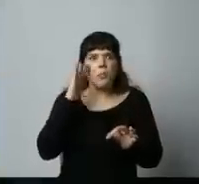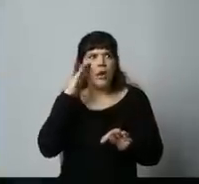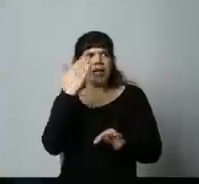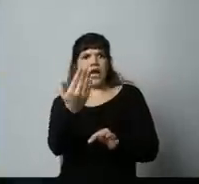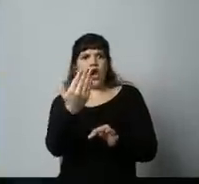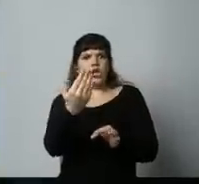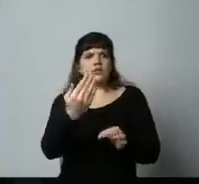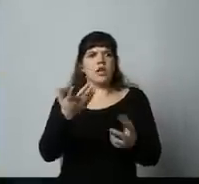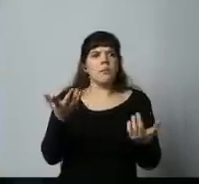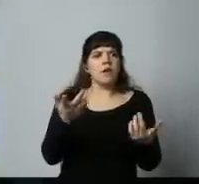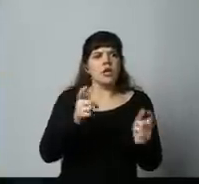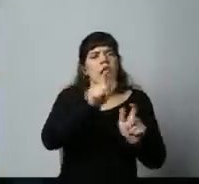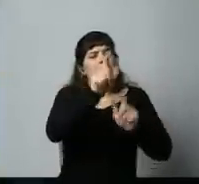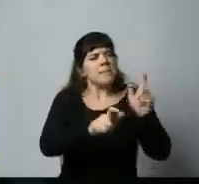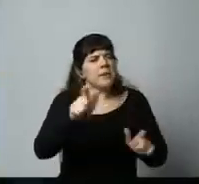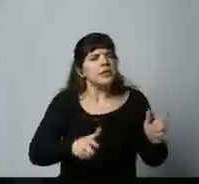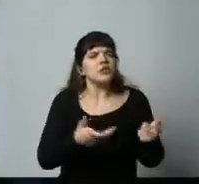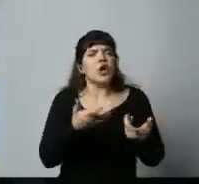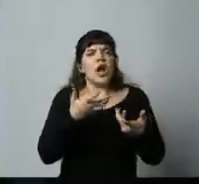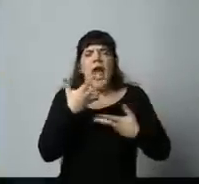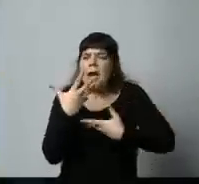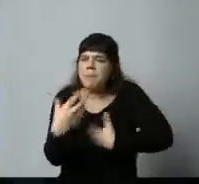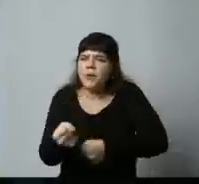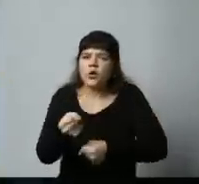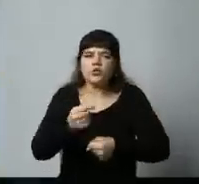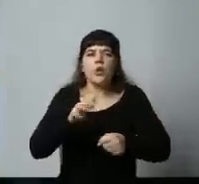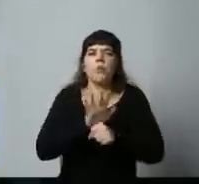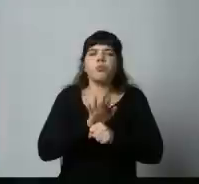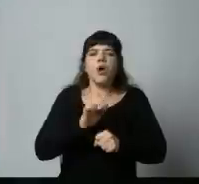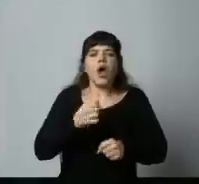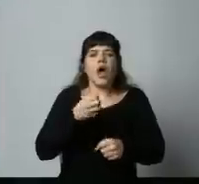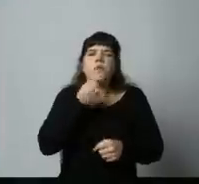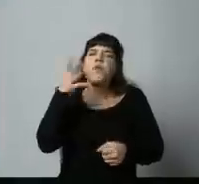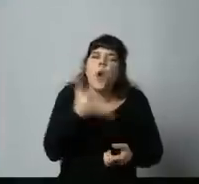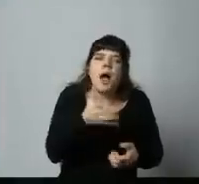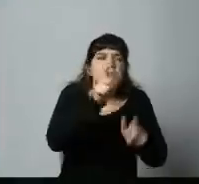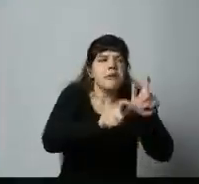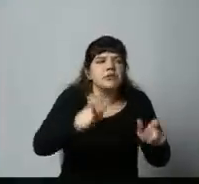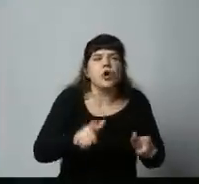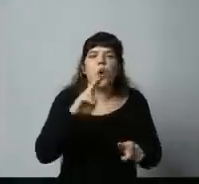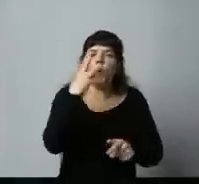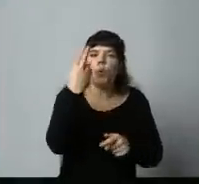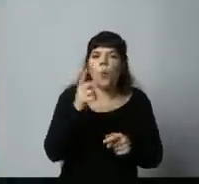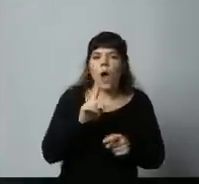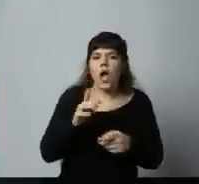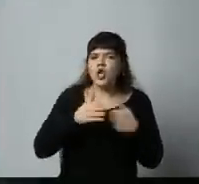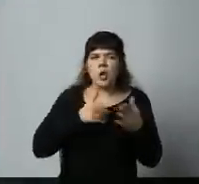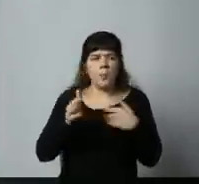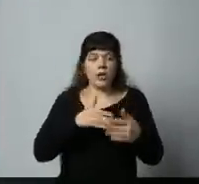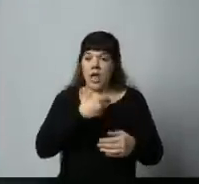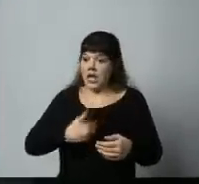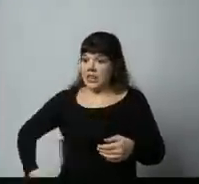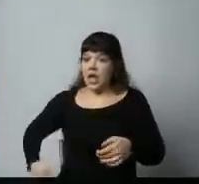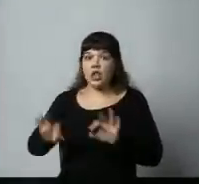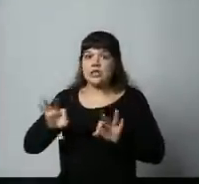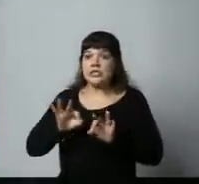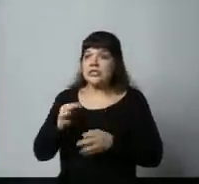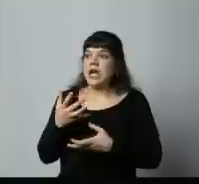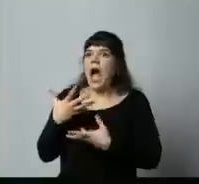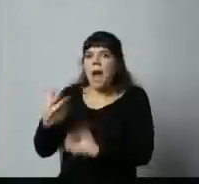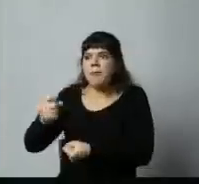a los héroes y a la solidaridad del pueblo uruguayo que a pesar que el estado no estuvo presente cuando tenía que haber estado